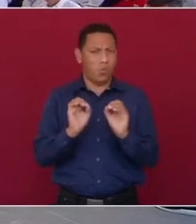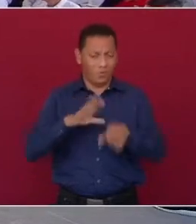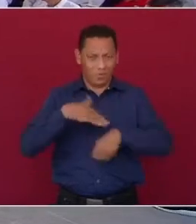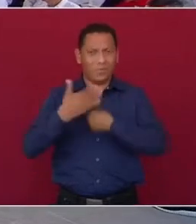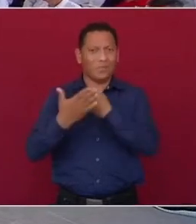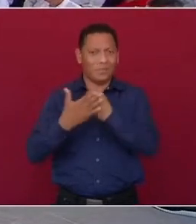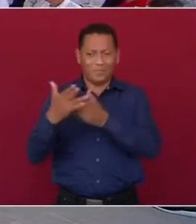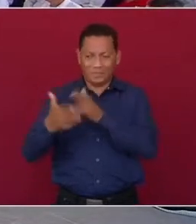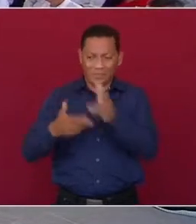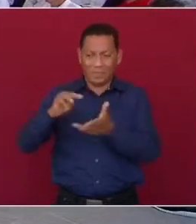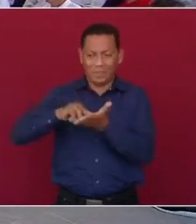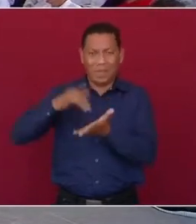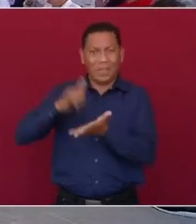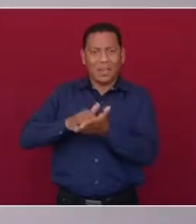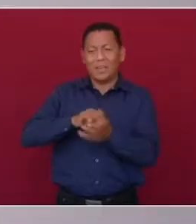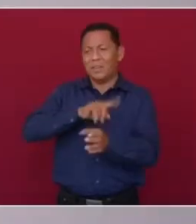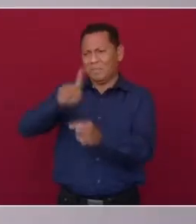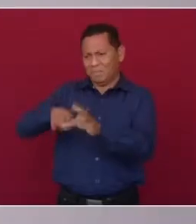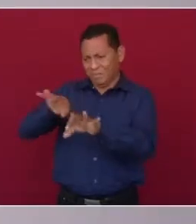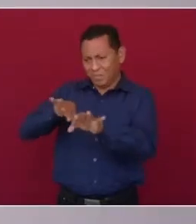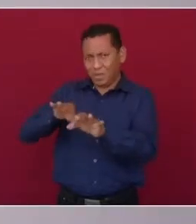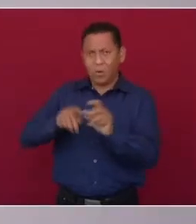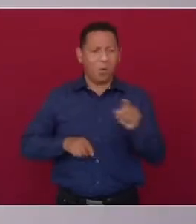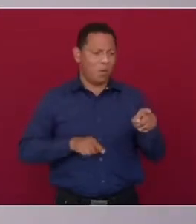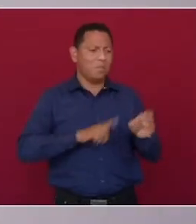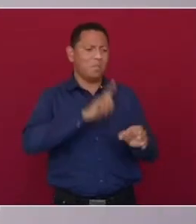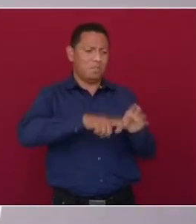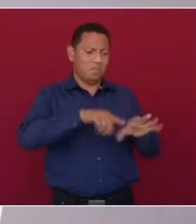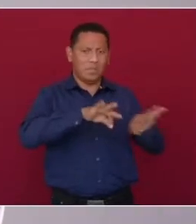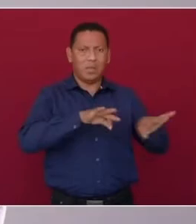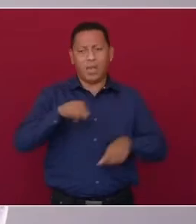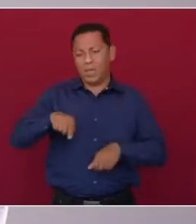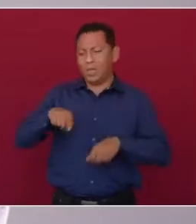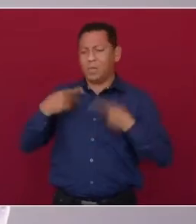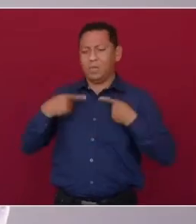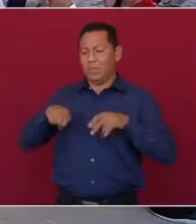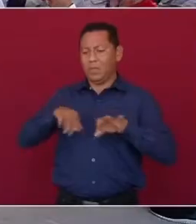ya hicieron su obra aquí